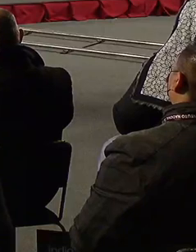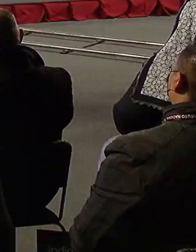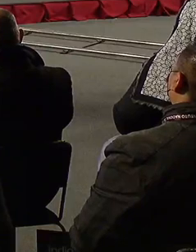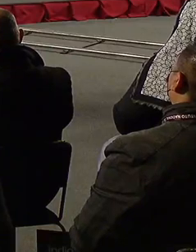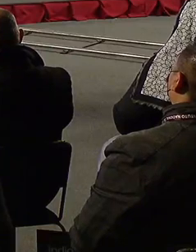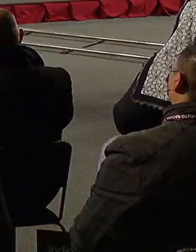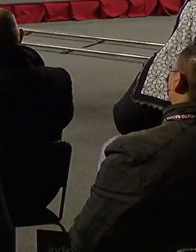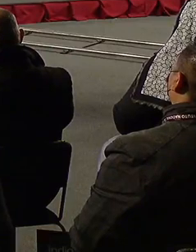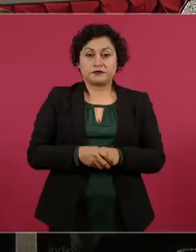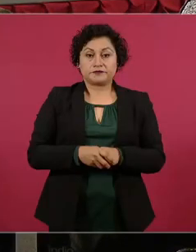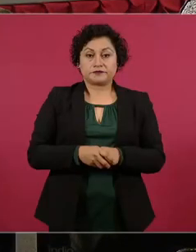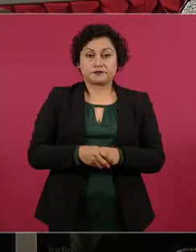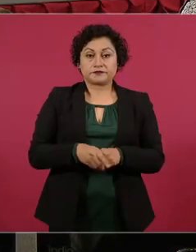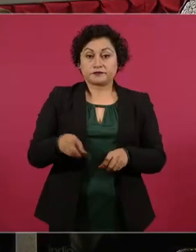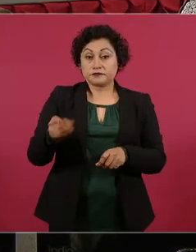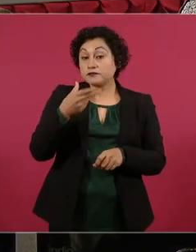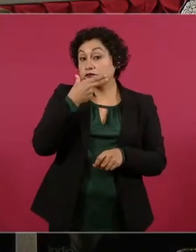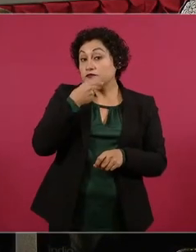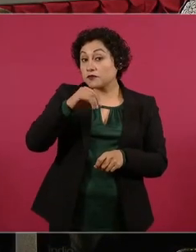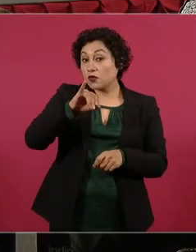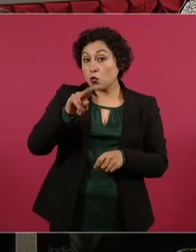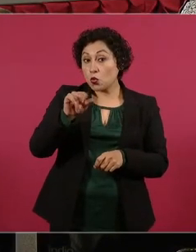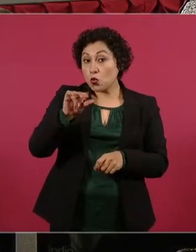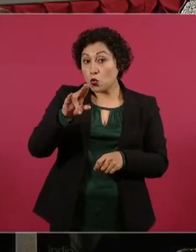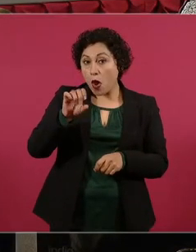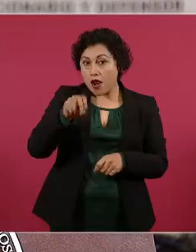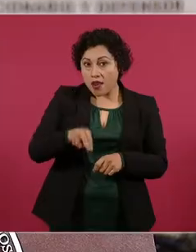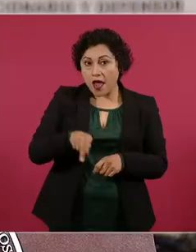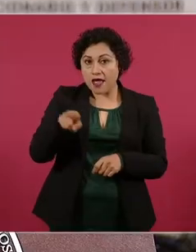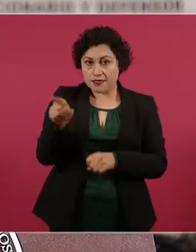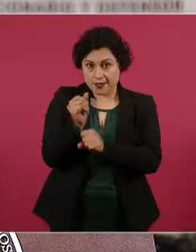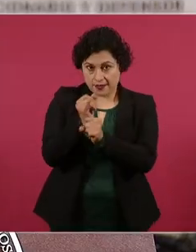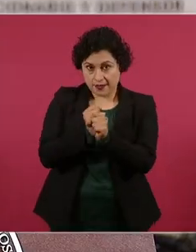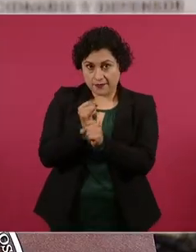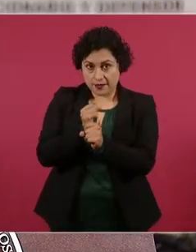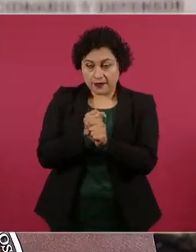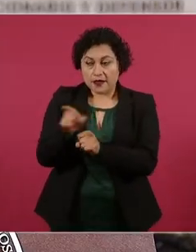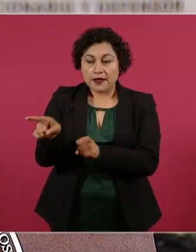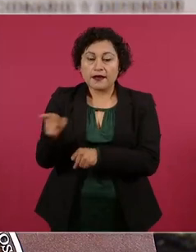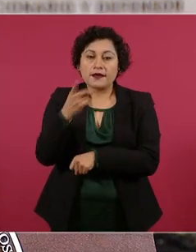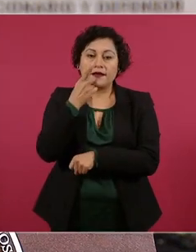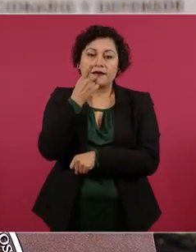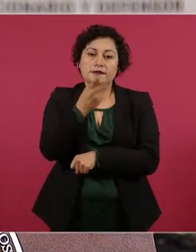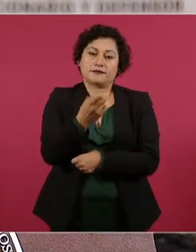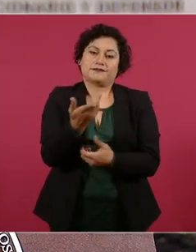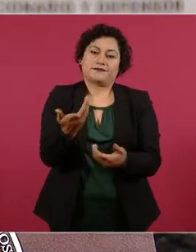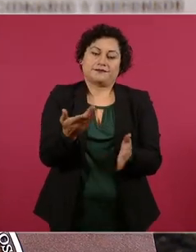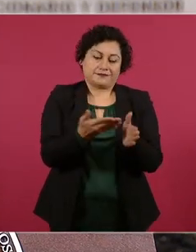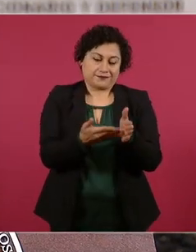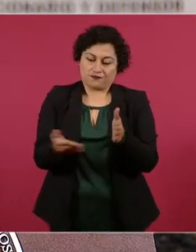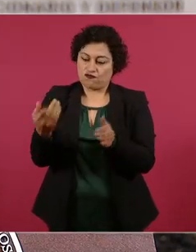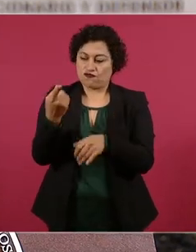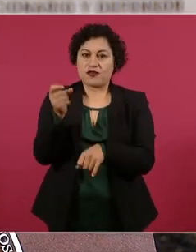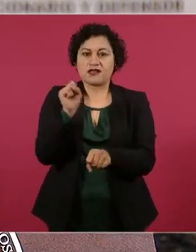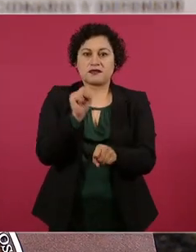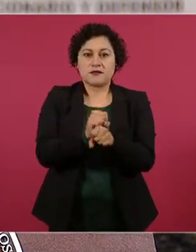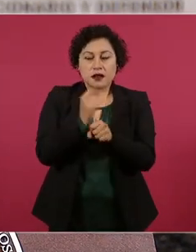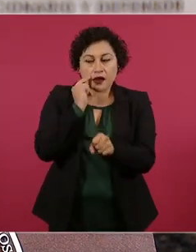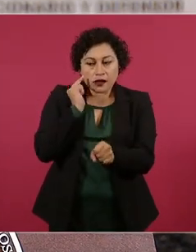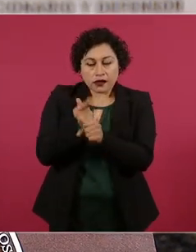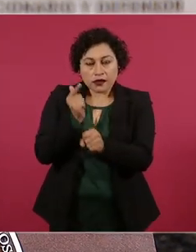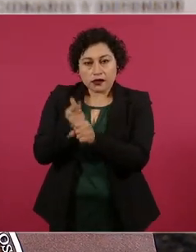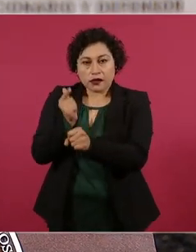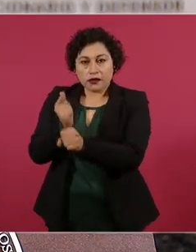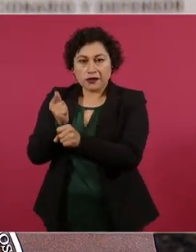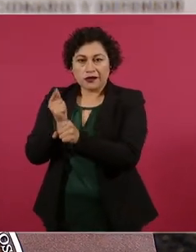que demostrarían el fraude digital. Sí, es un fraude digital, quieren engañar a la gente. Pero solo